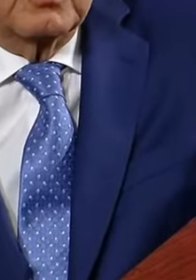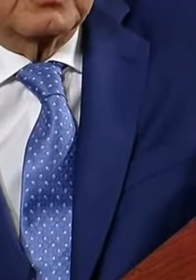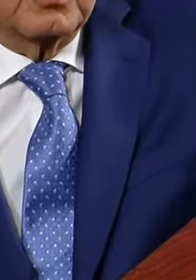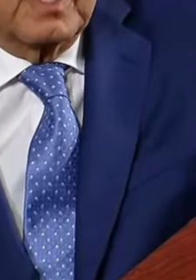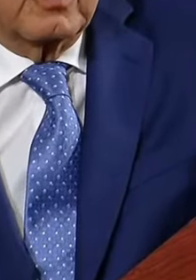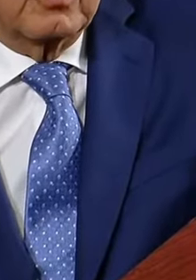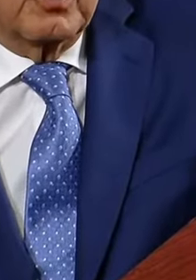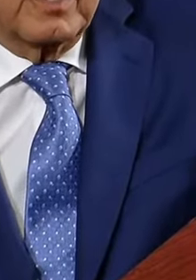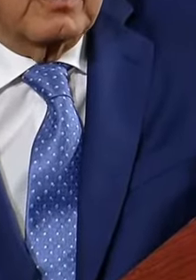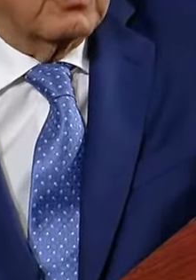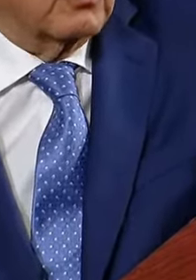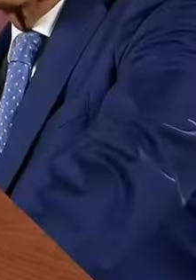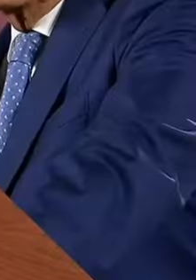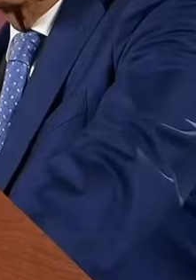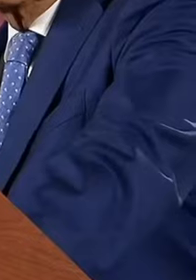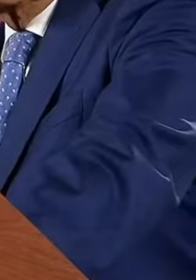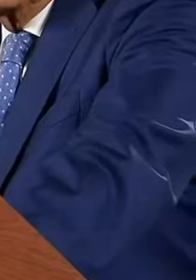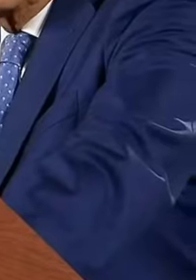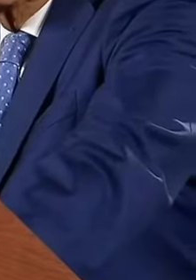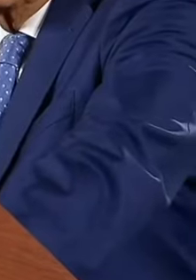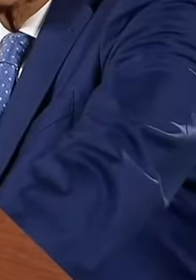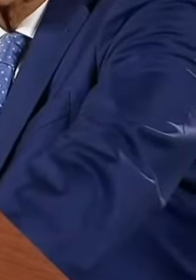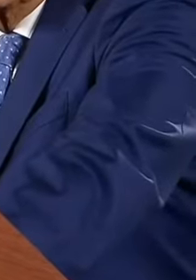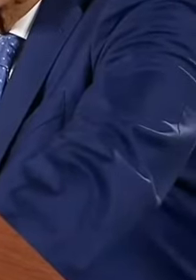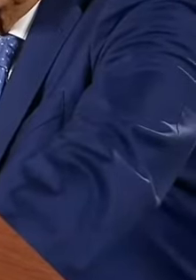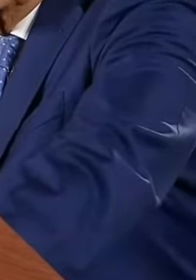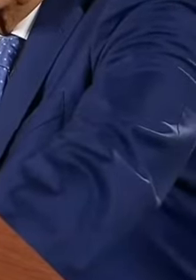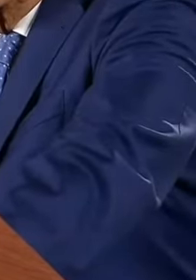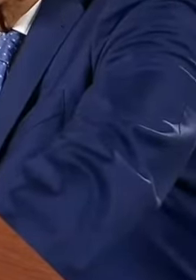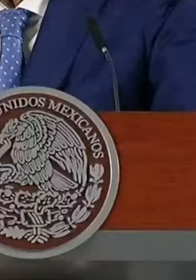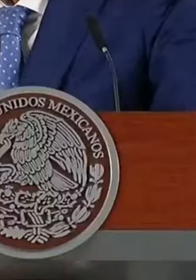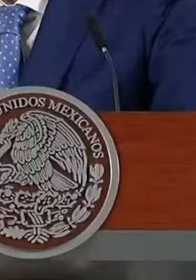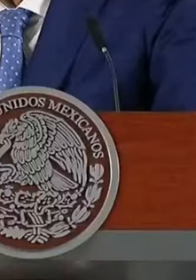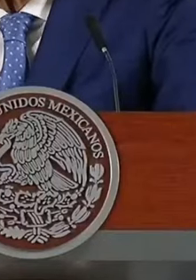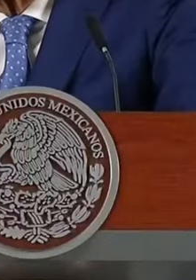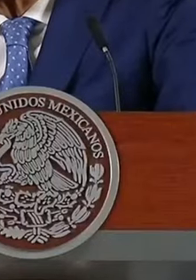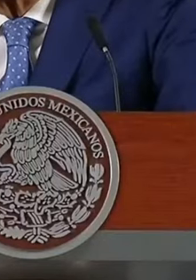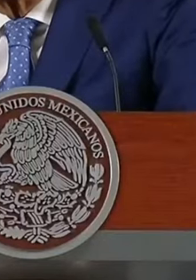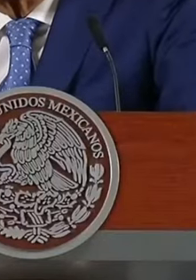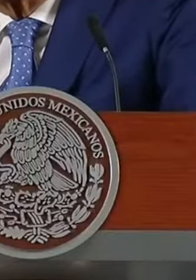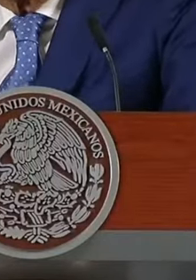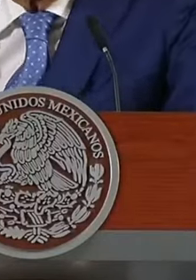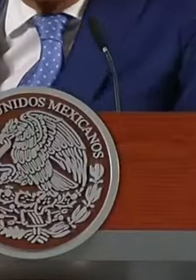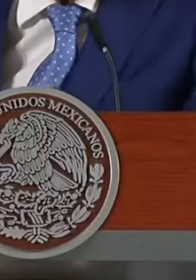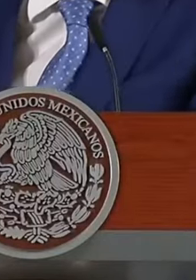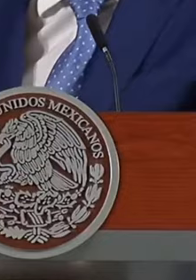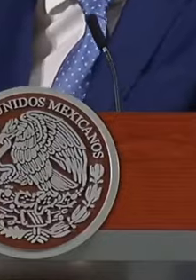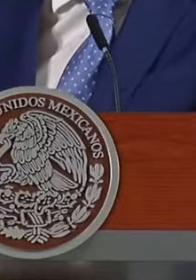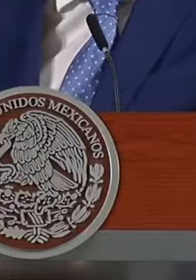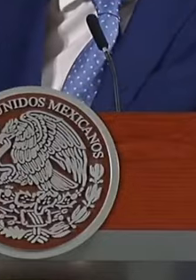chivos borregos puercos cochinos marranos y las tarjetas y dinero